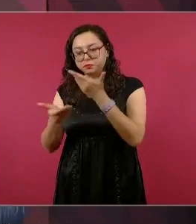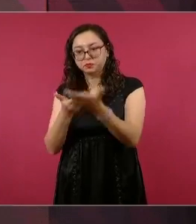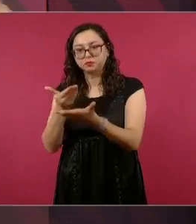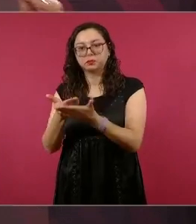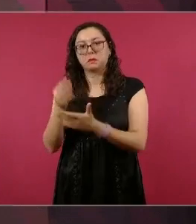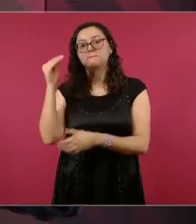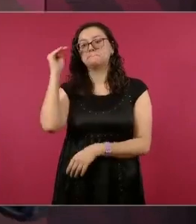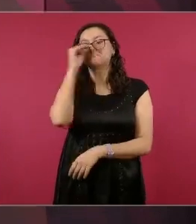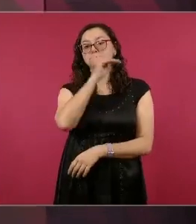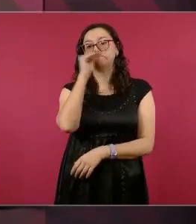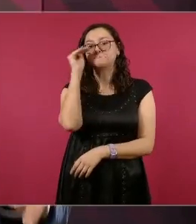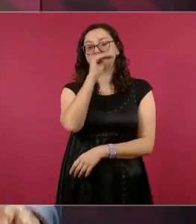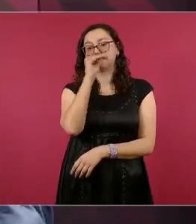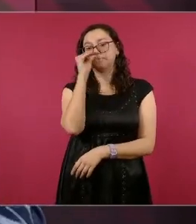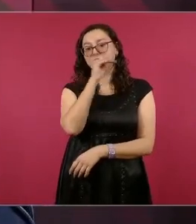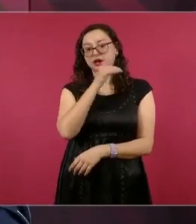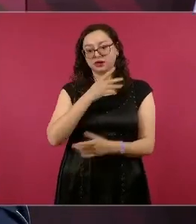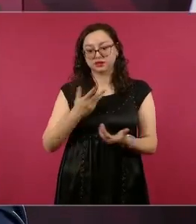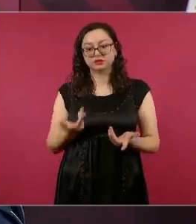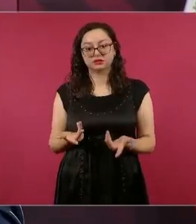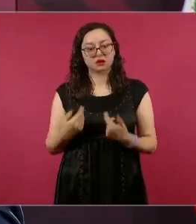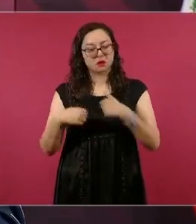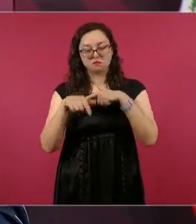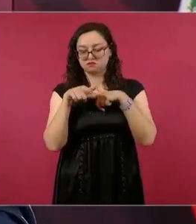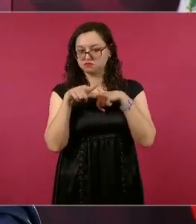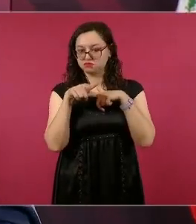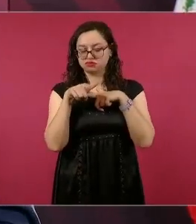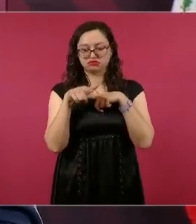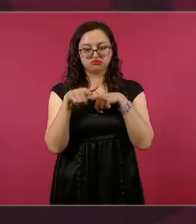Y así va a ser